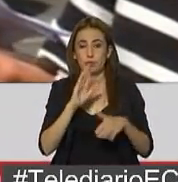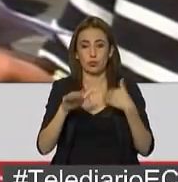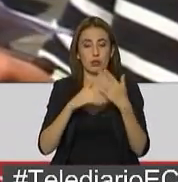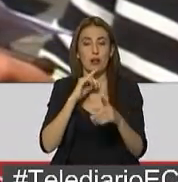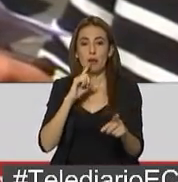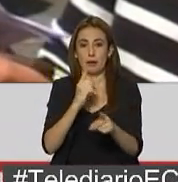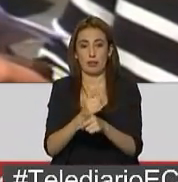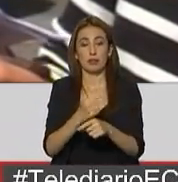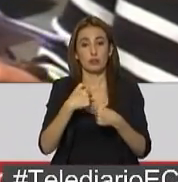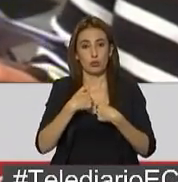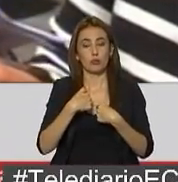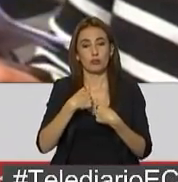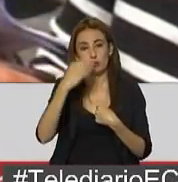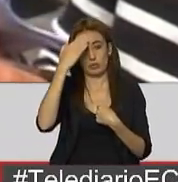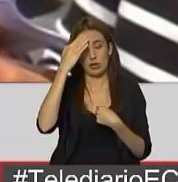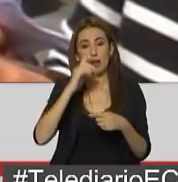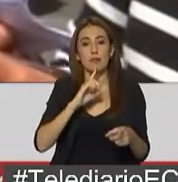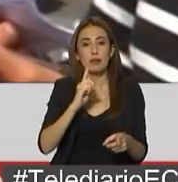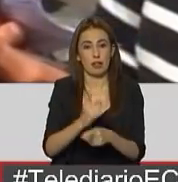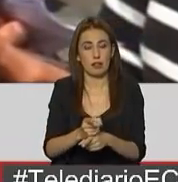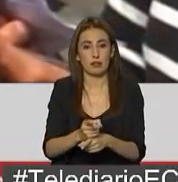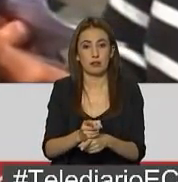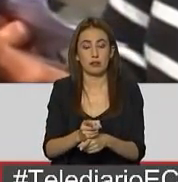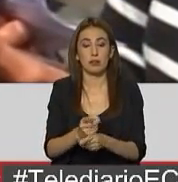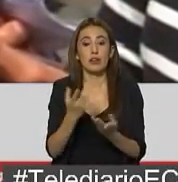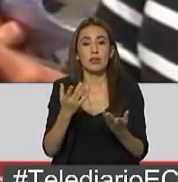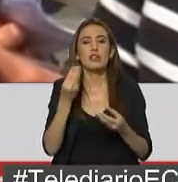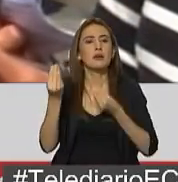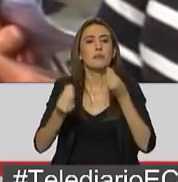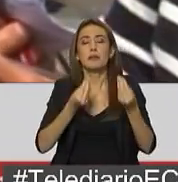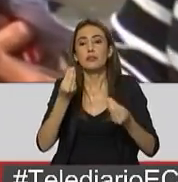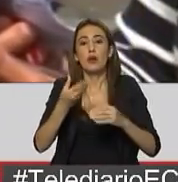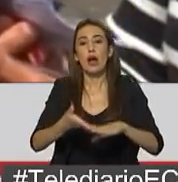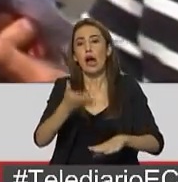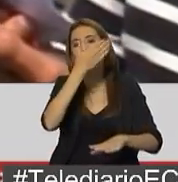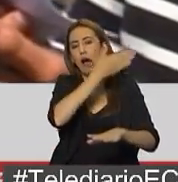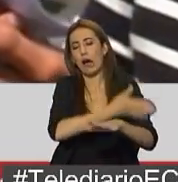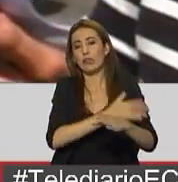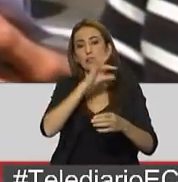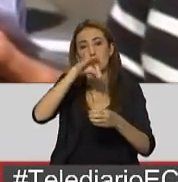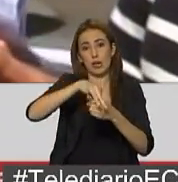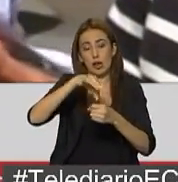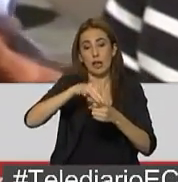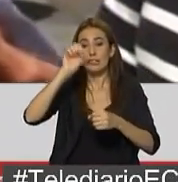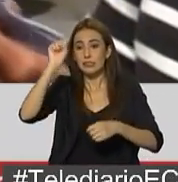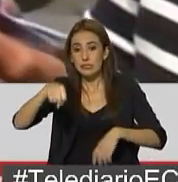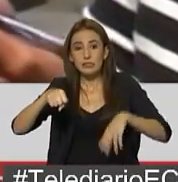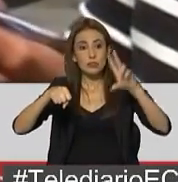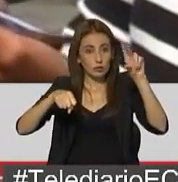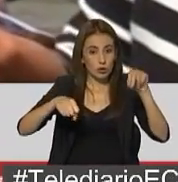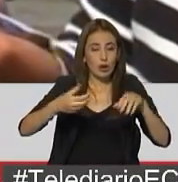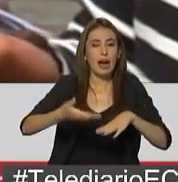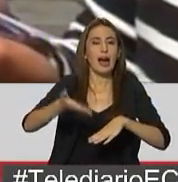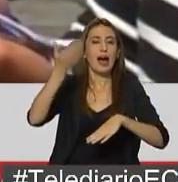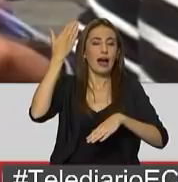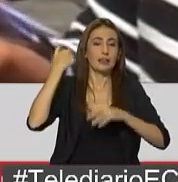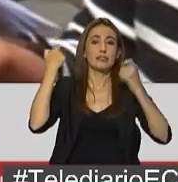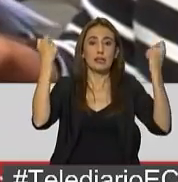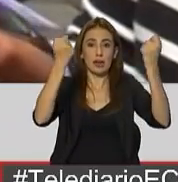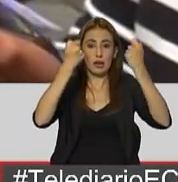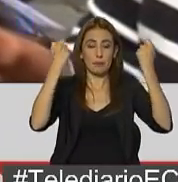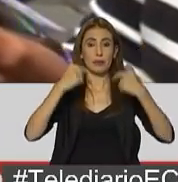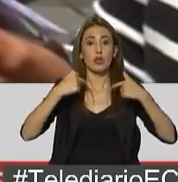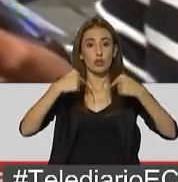mi versión, la verdad de lo que yo era y lo que yo hacía en la campaña como coordinador